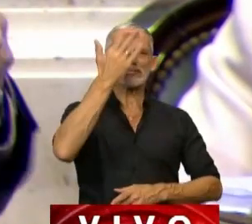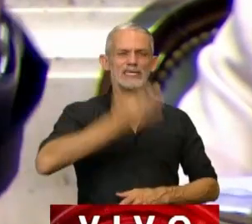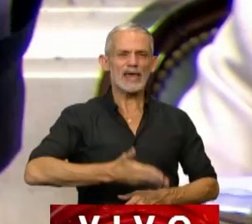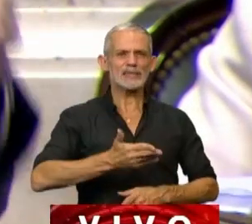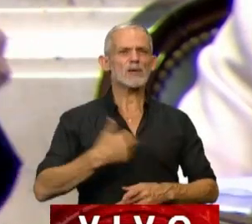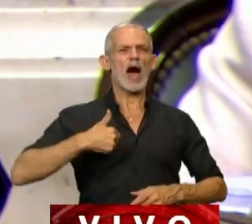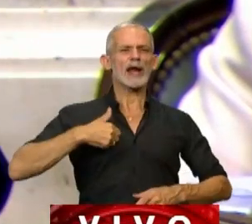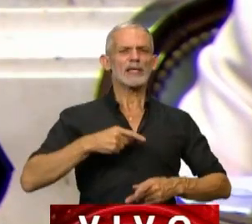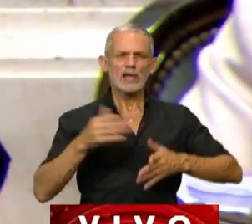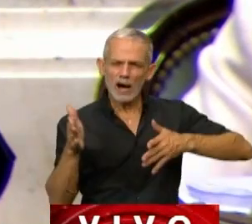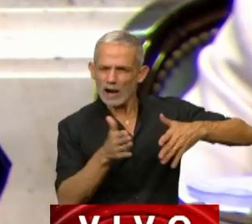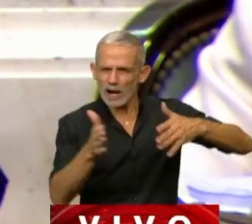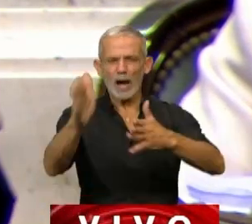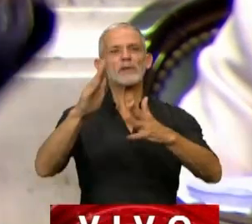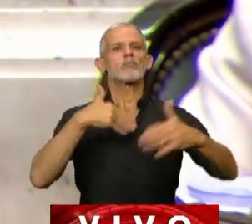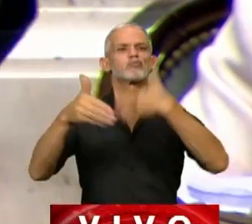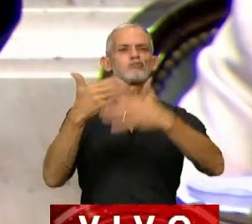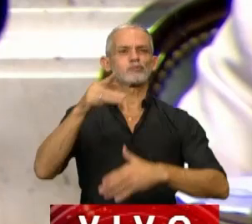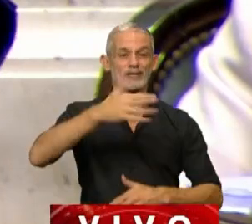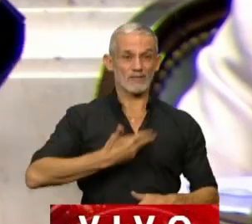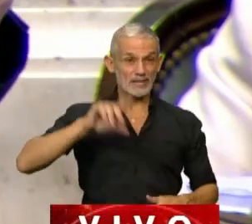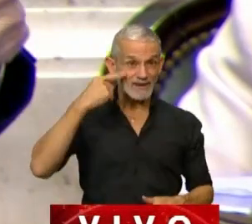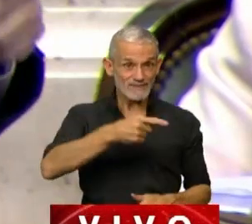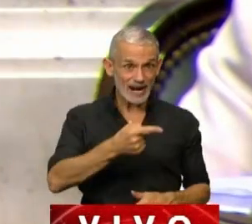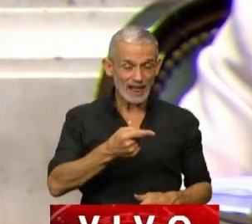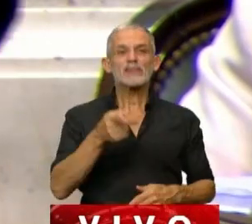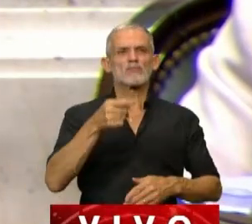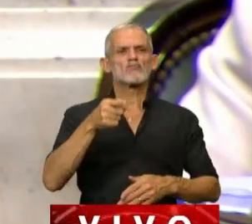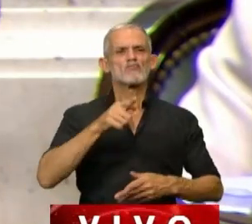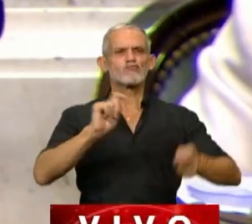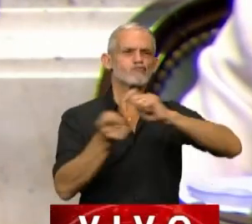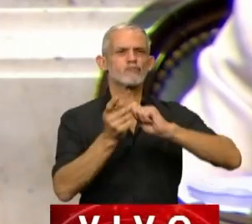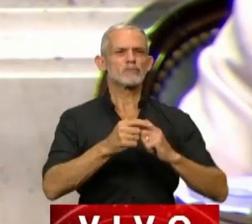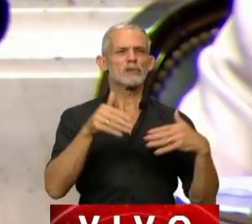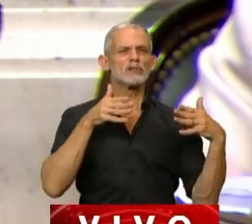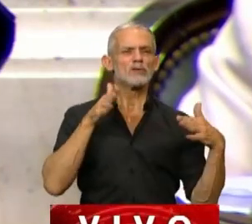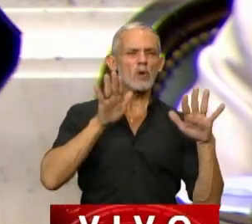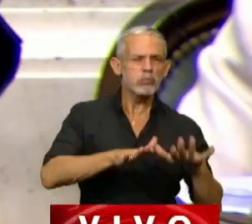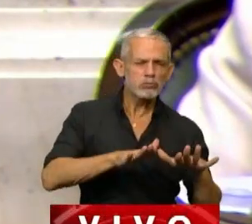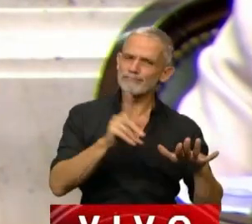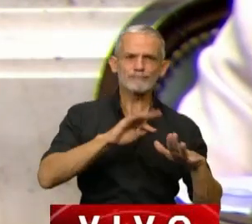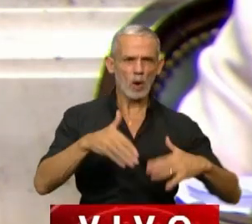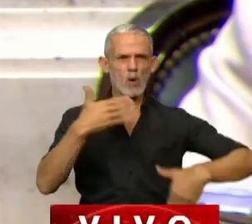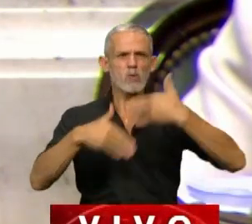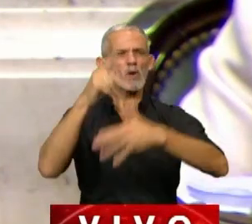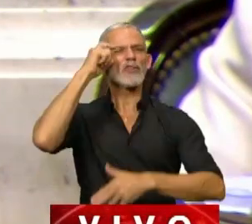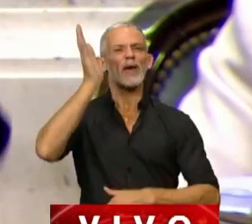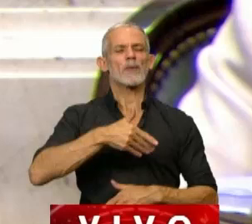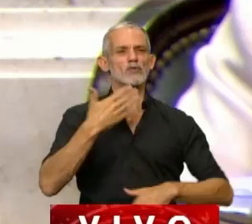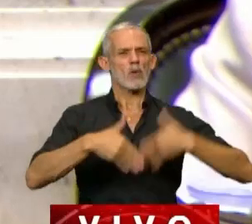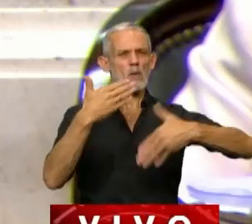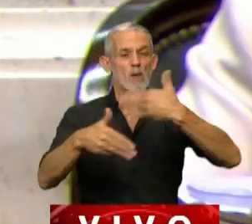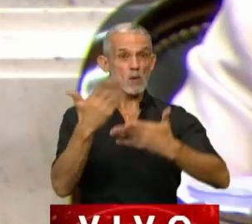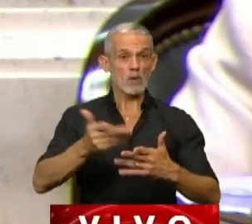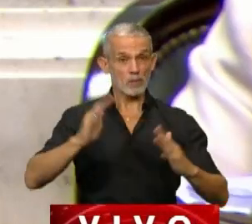a la Argentina en un sendero de crecimiento. El presidente Fernández convirtió el estancamiento en un crecimiento del 10%.